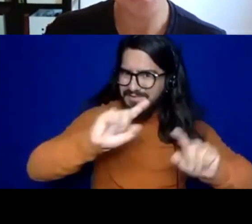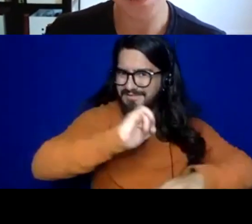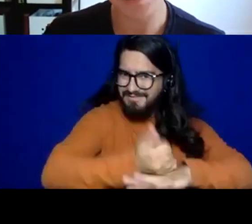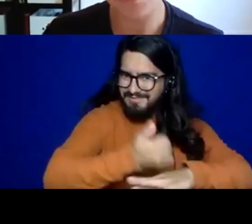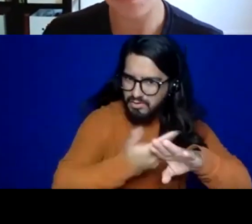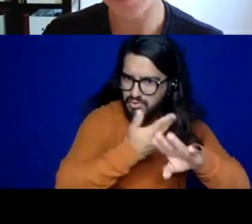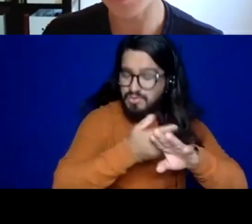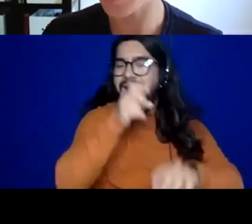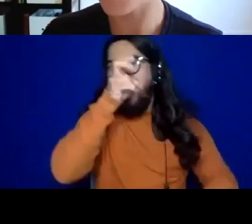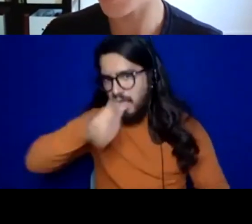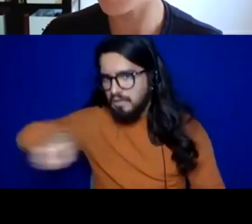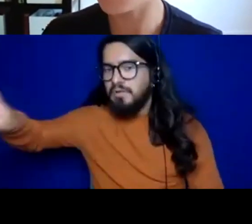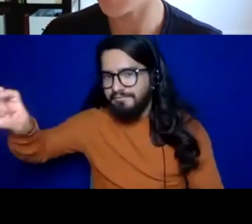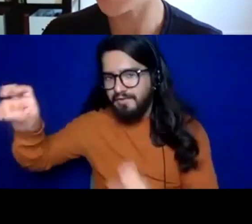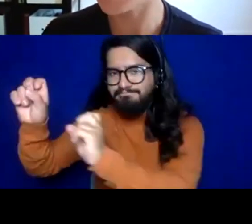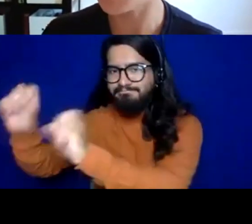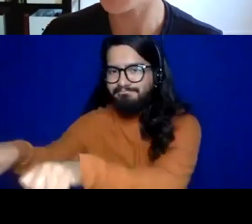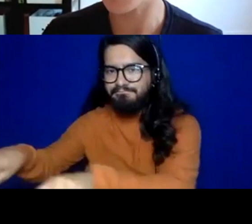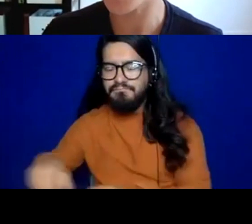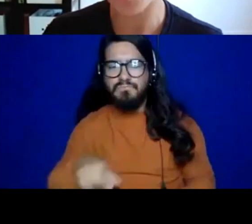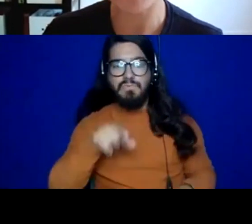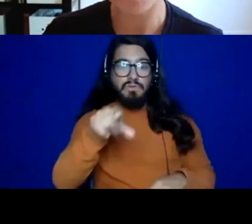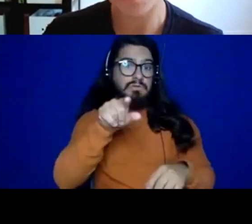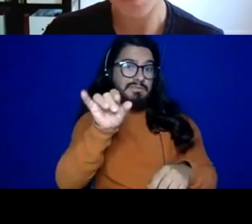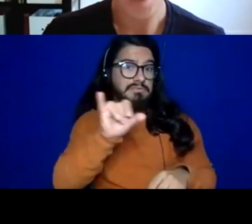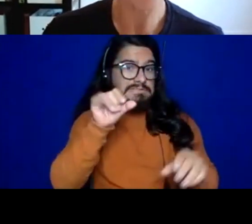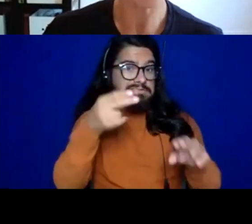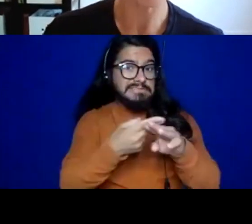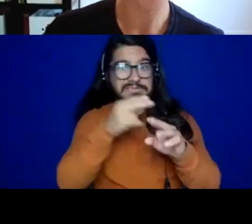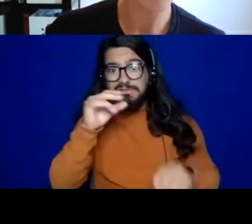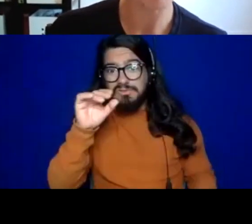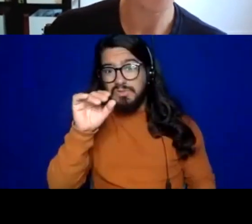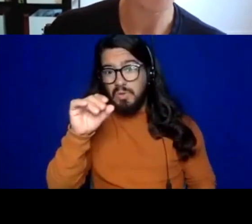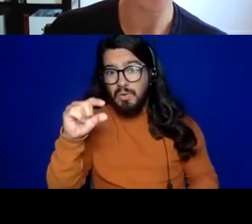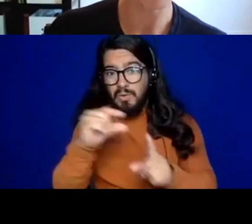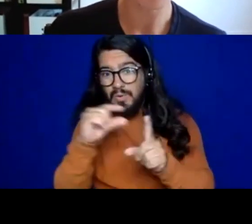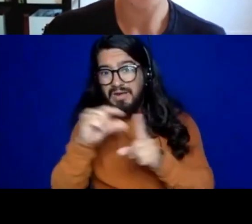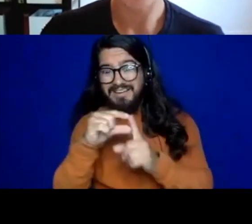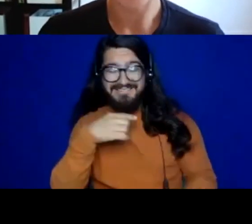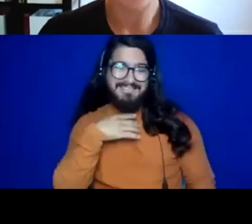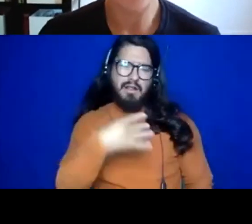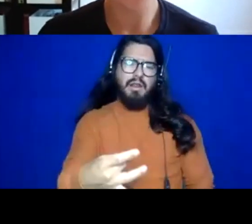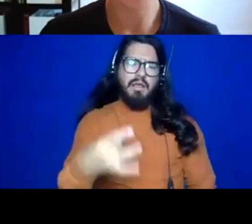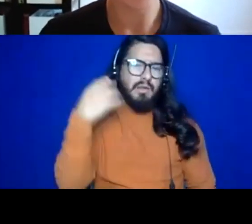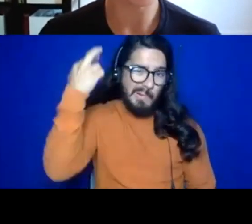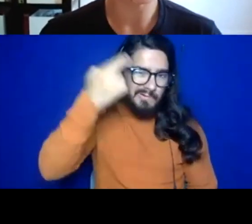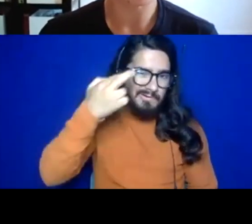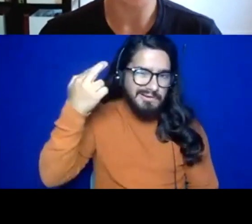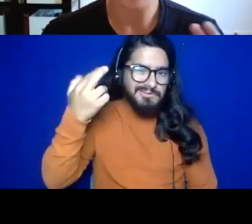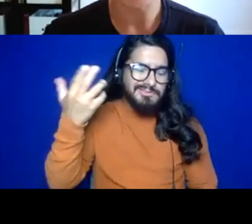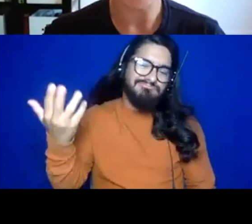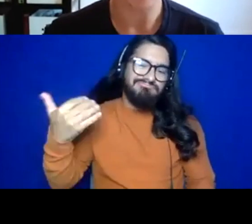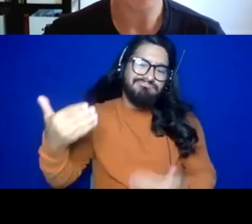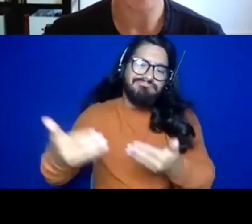otro. Y podemos poner diferentes opciones aquí. Puedes usar palabras. A mí me gustan las palabras